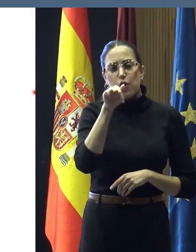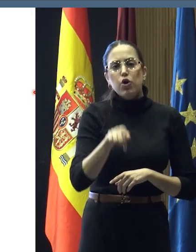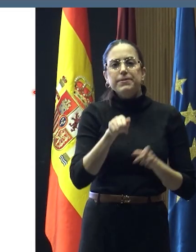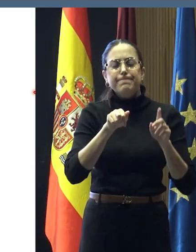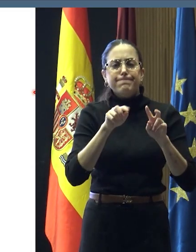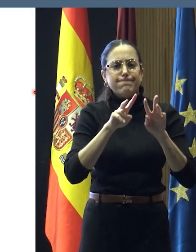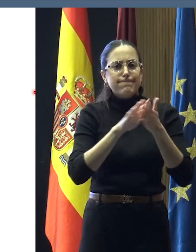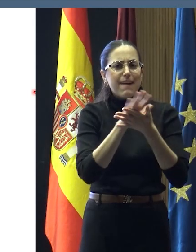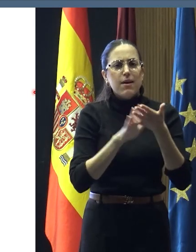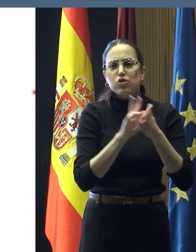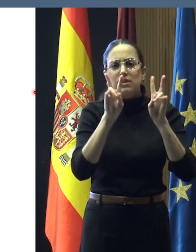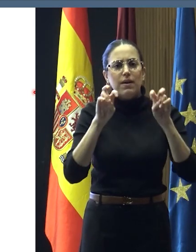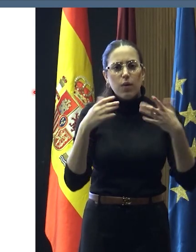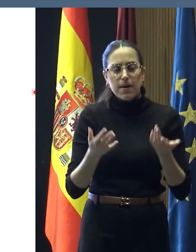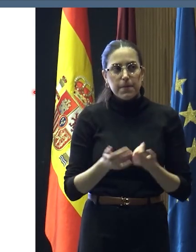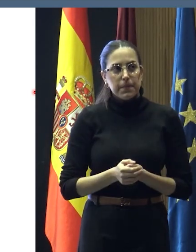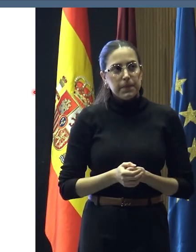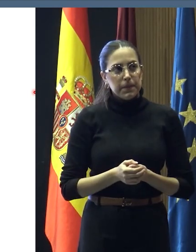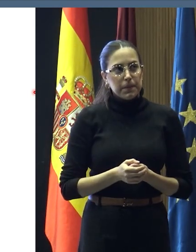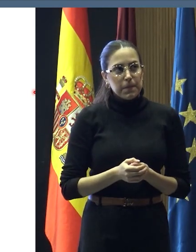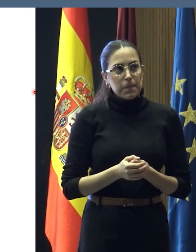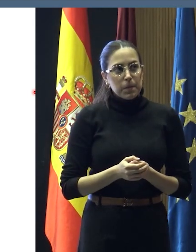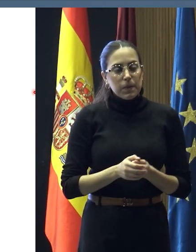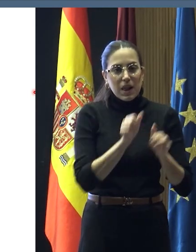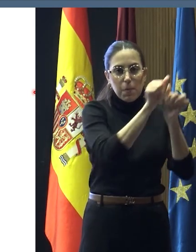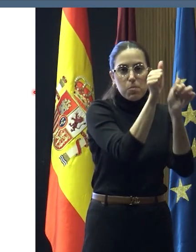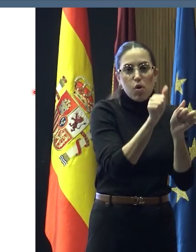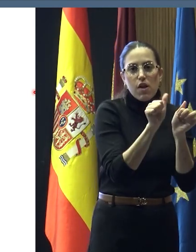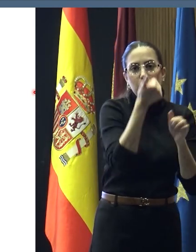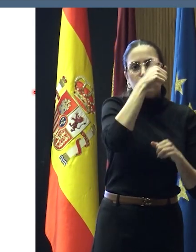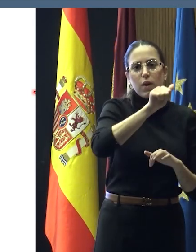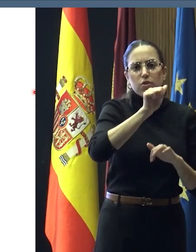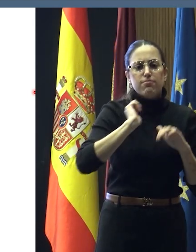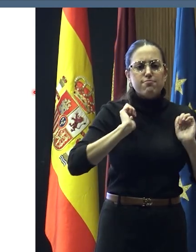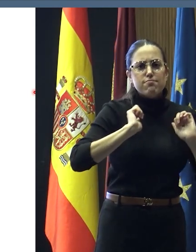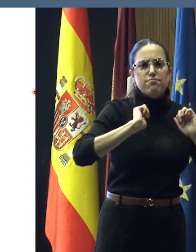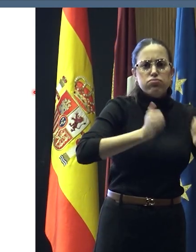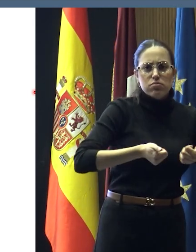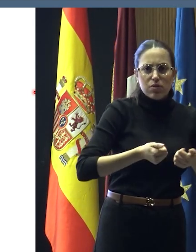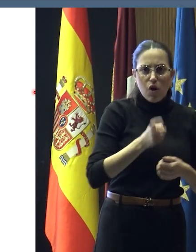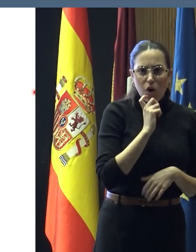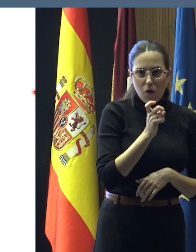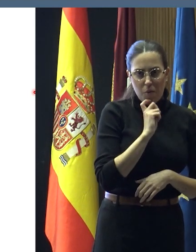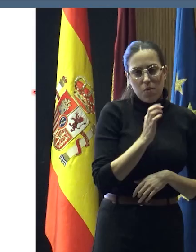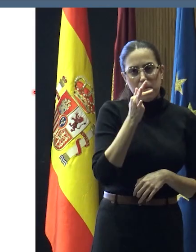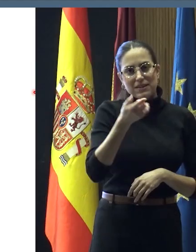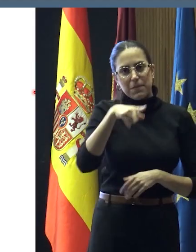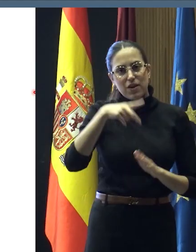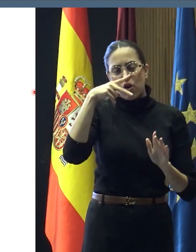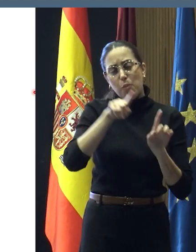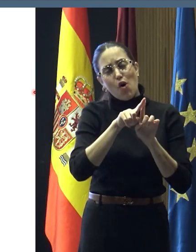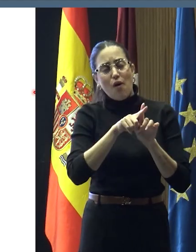es cómo llegó el modelo masculino como norma médica